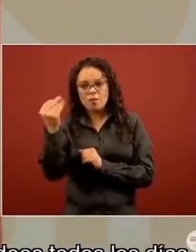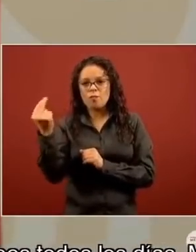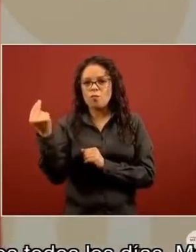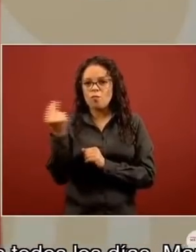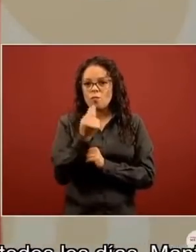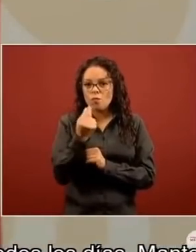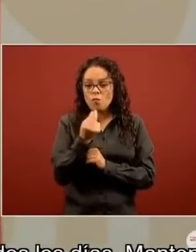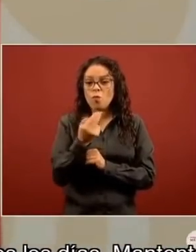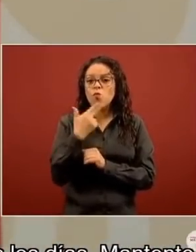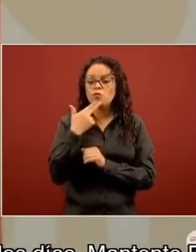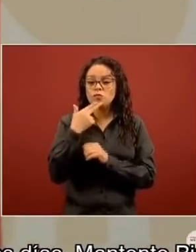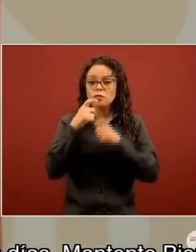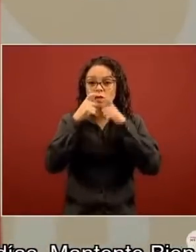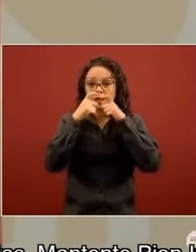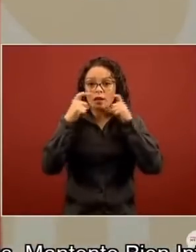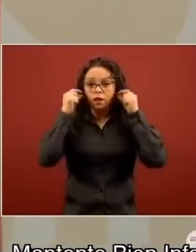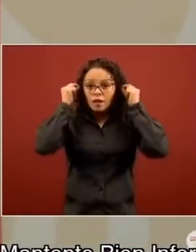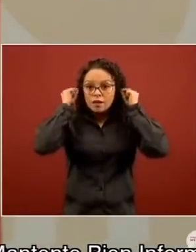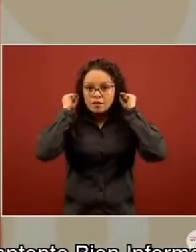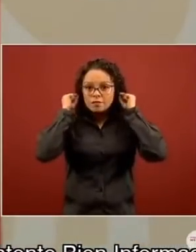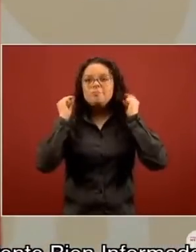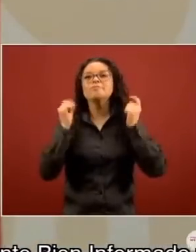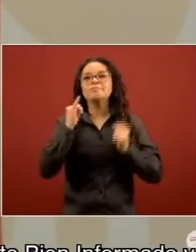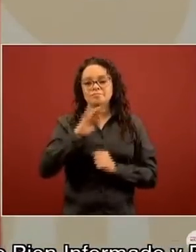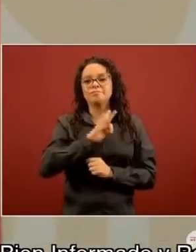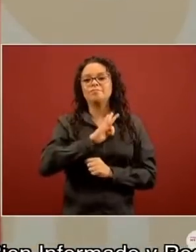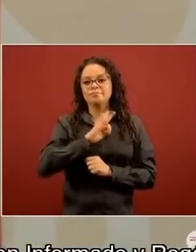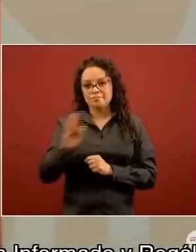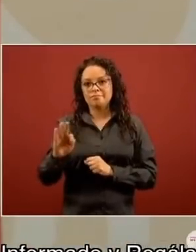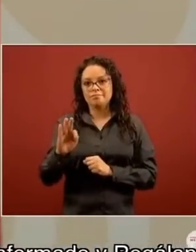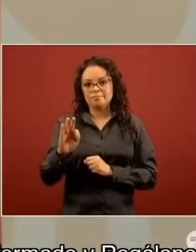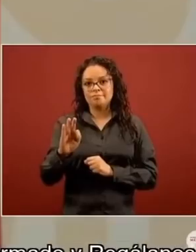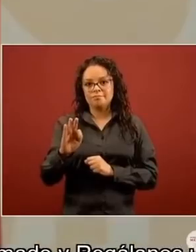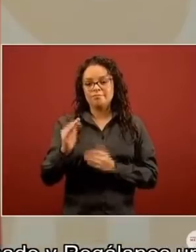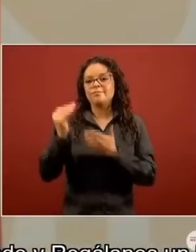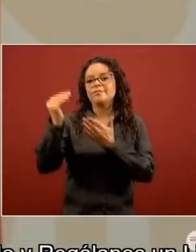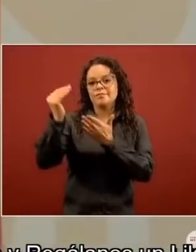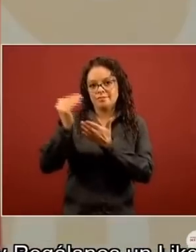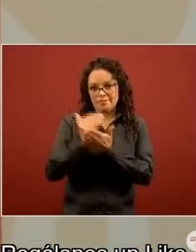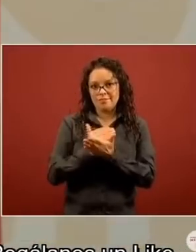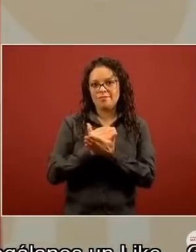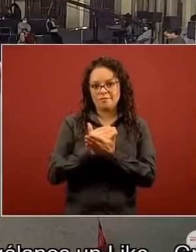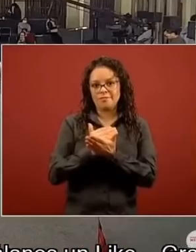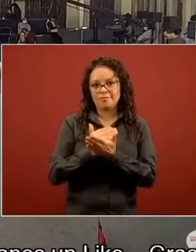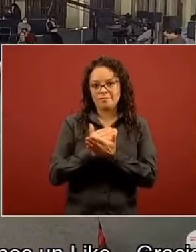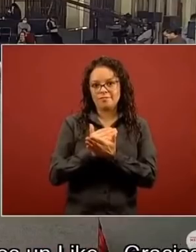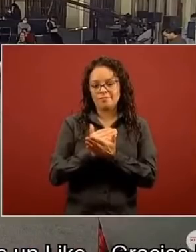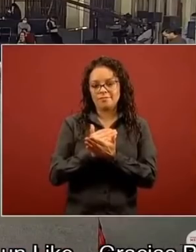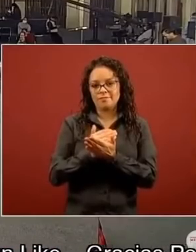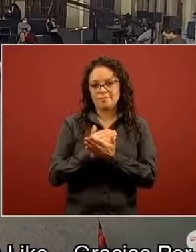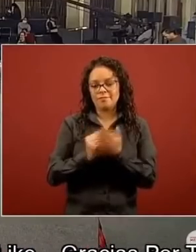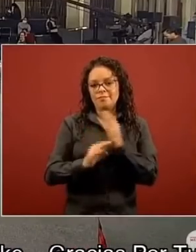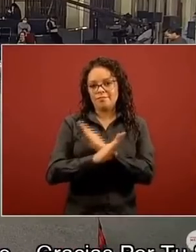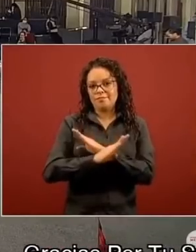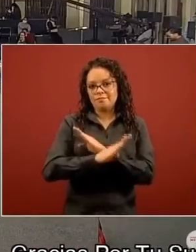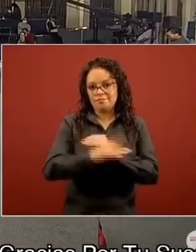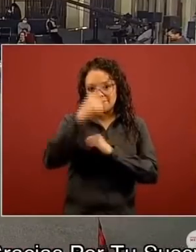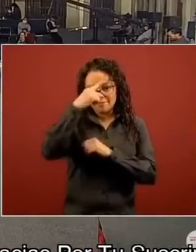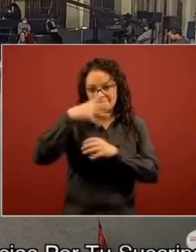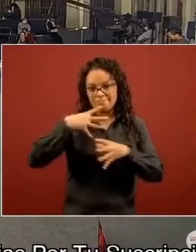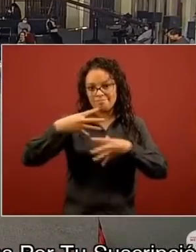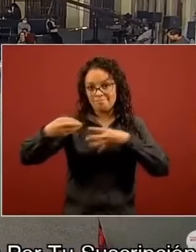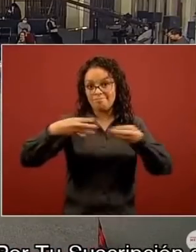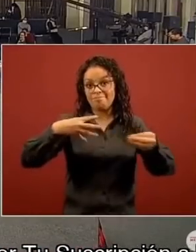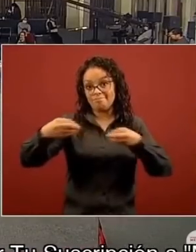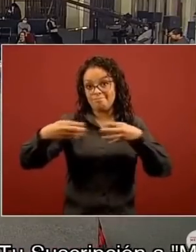disminuiría la probabilidad de transmitir la enfermedad a las otras personas lo que es menos claro